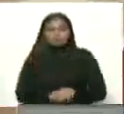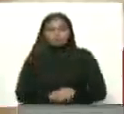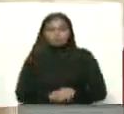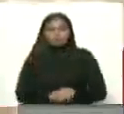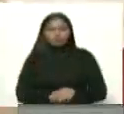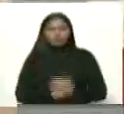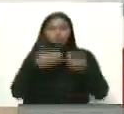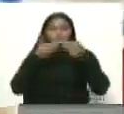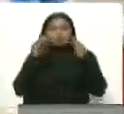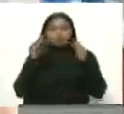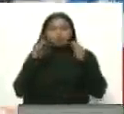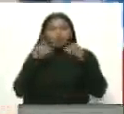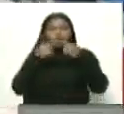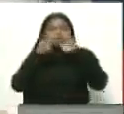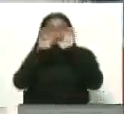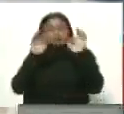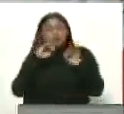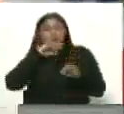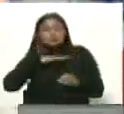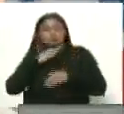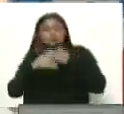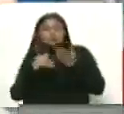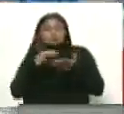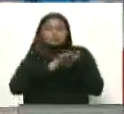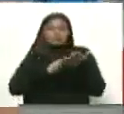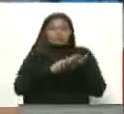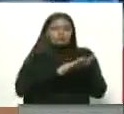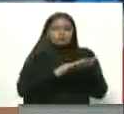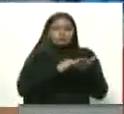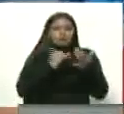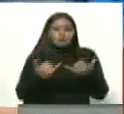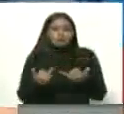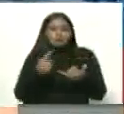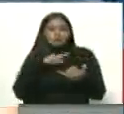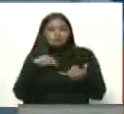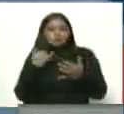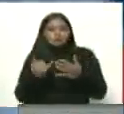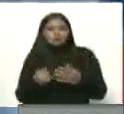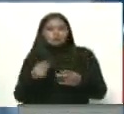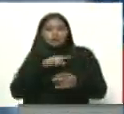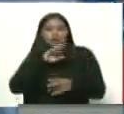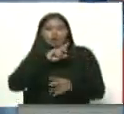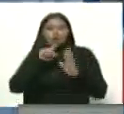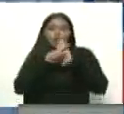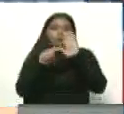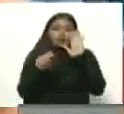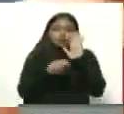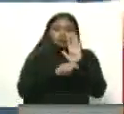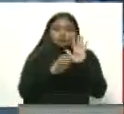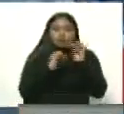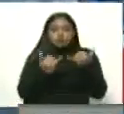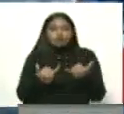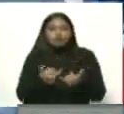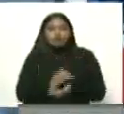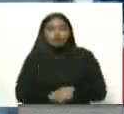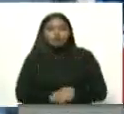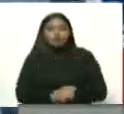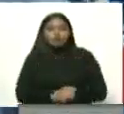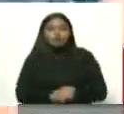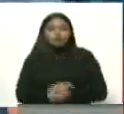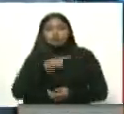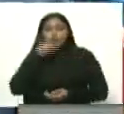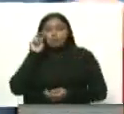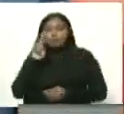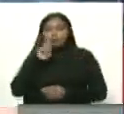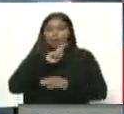se abrió otro ciclo histórico que ha sido recuperado hoy. Por eso la Constitución y por eso esta